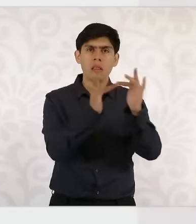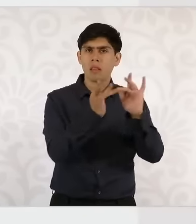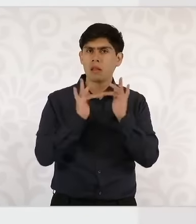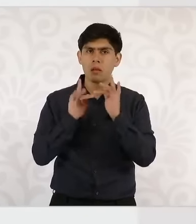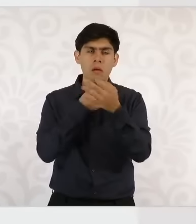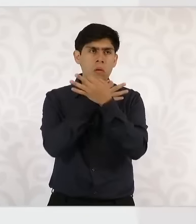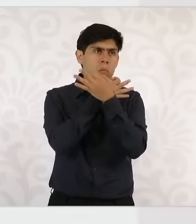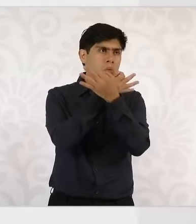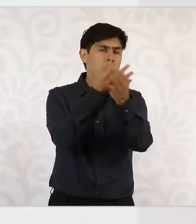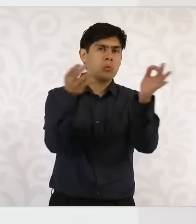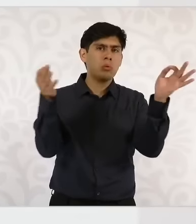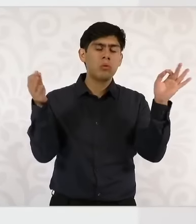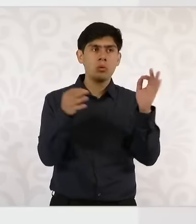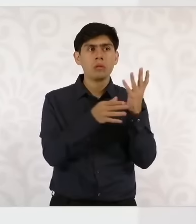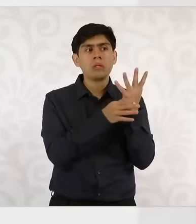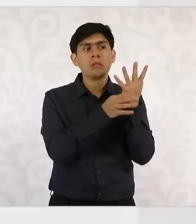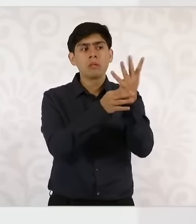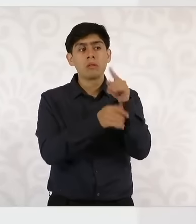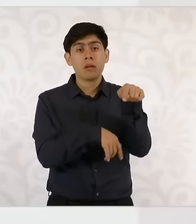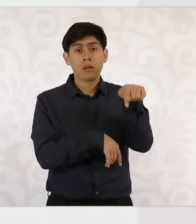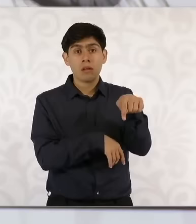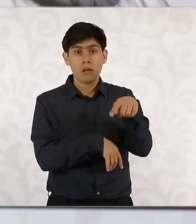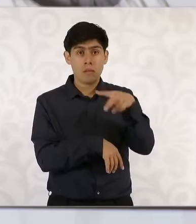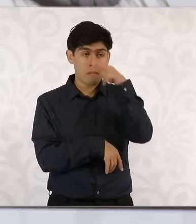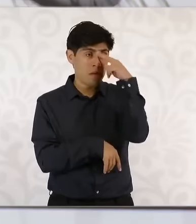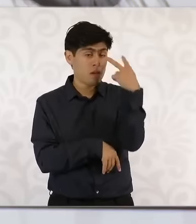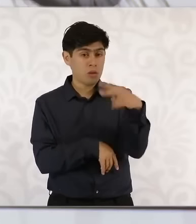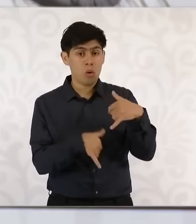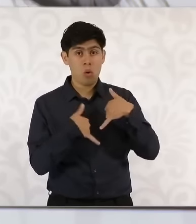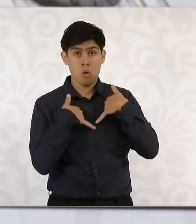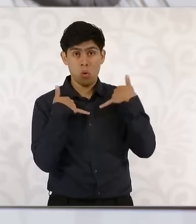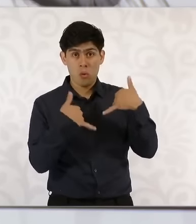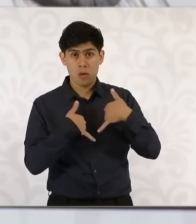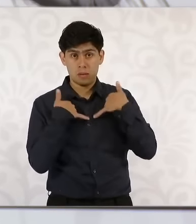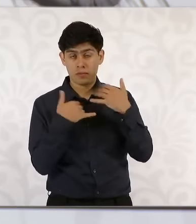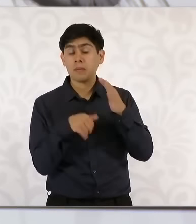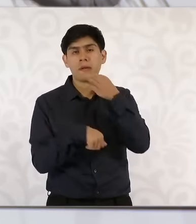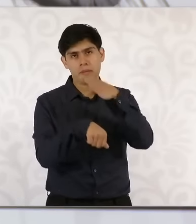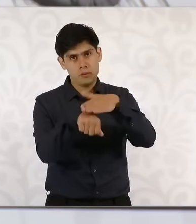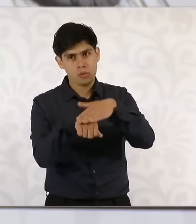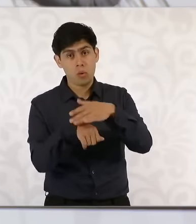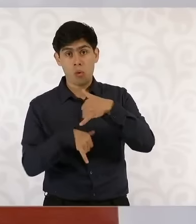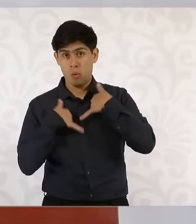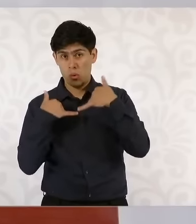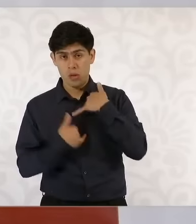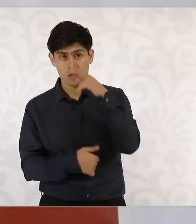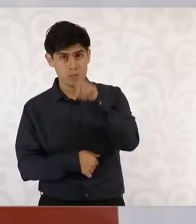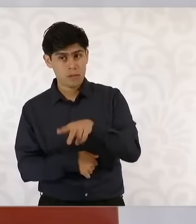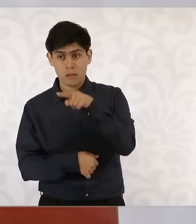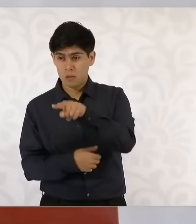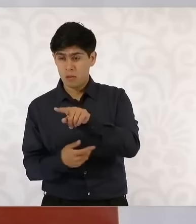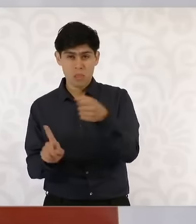diciendo los jóvenes mexicanos, por cierto, los jóvenes mexicanos no son violentos, no